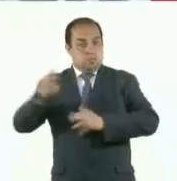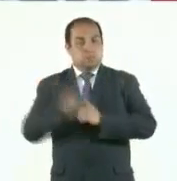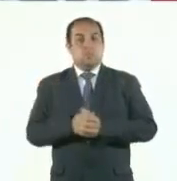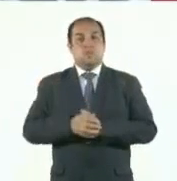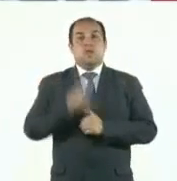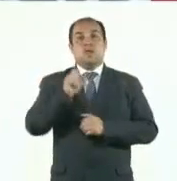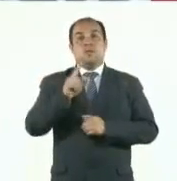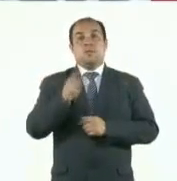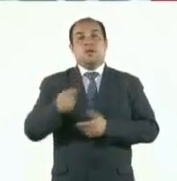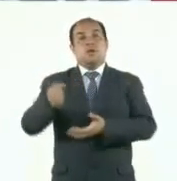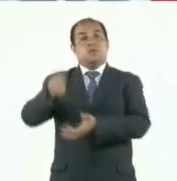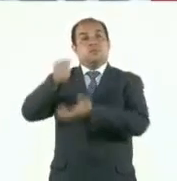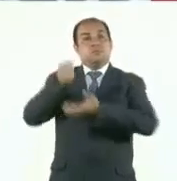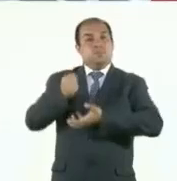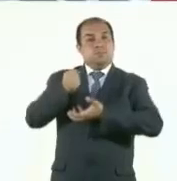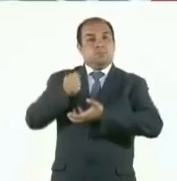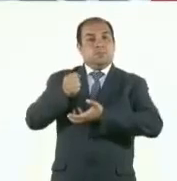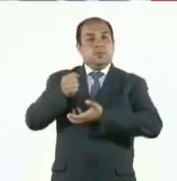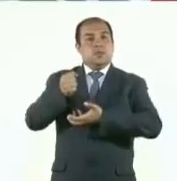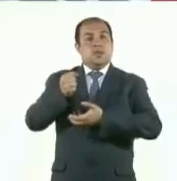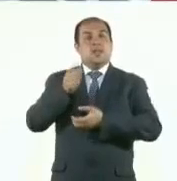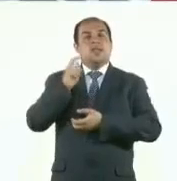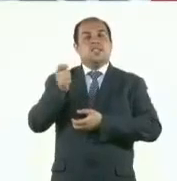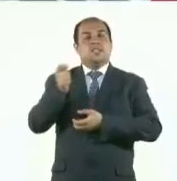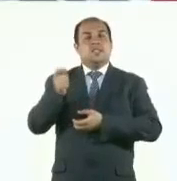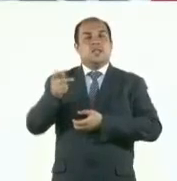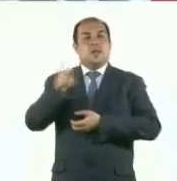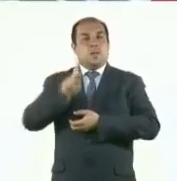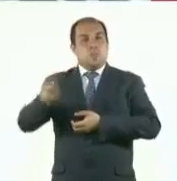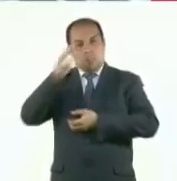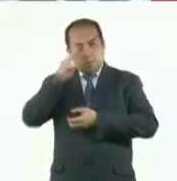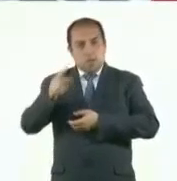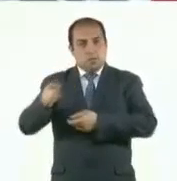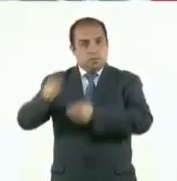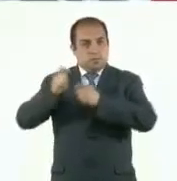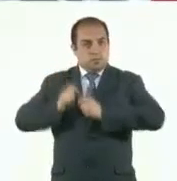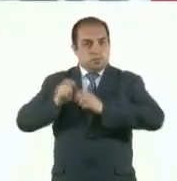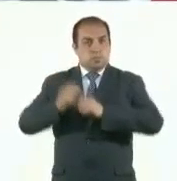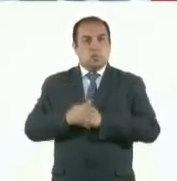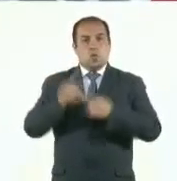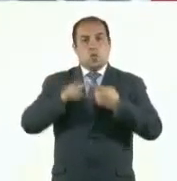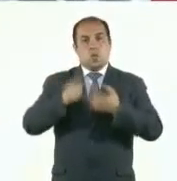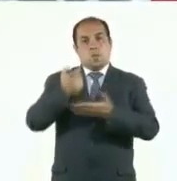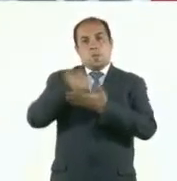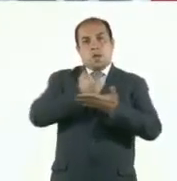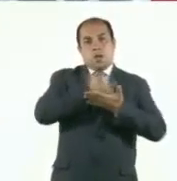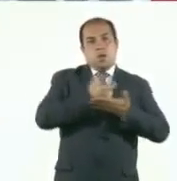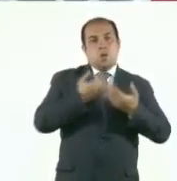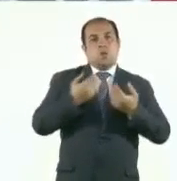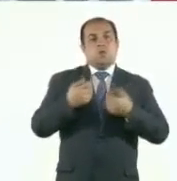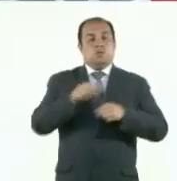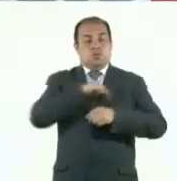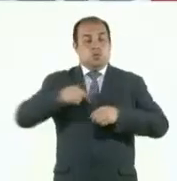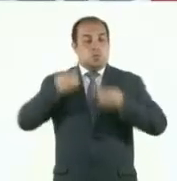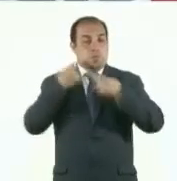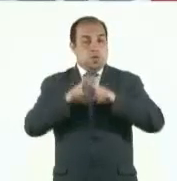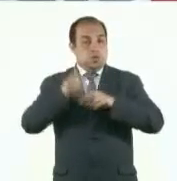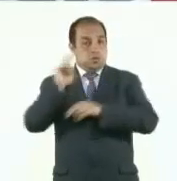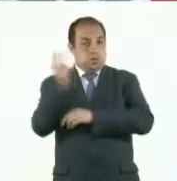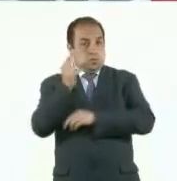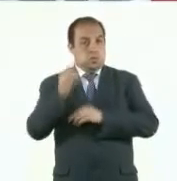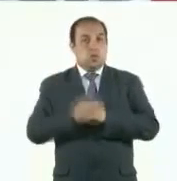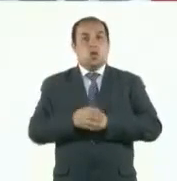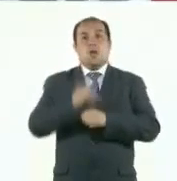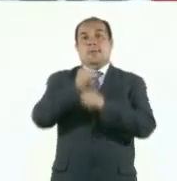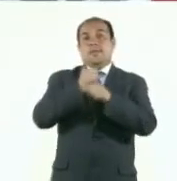que el recurso que recibimos es el pueblo de mexico tanto nuestro salario como profesores universitarios como